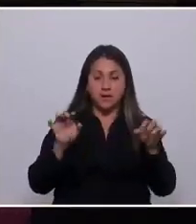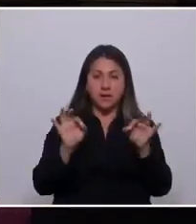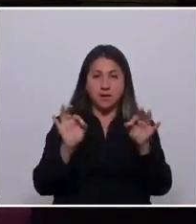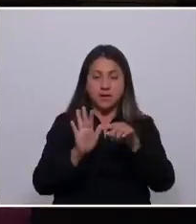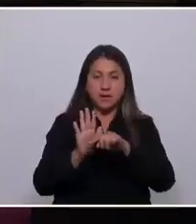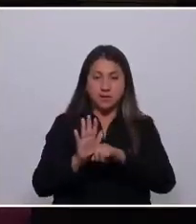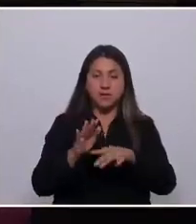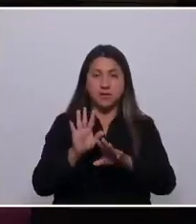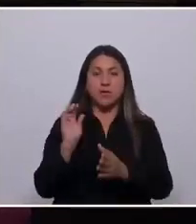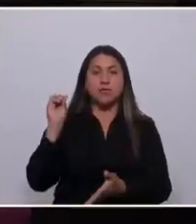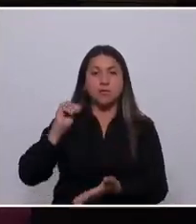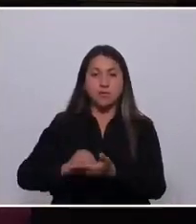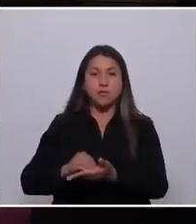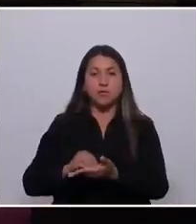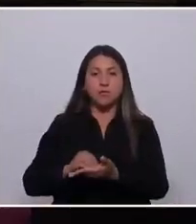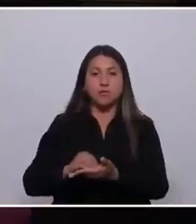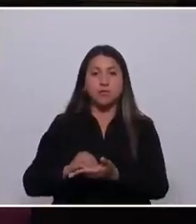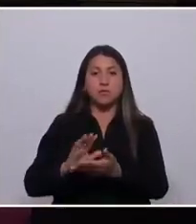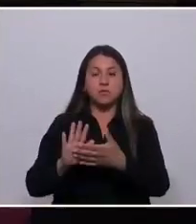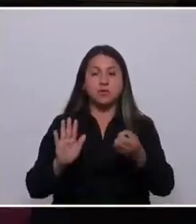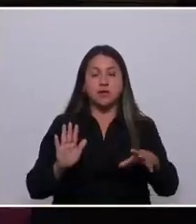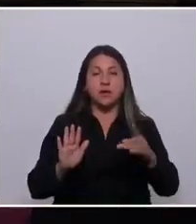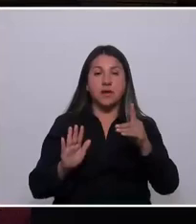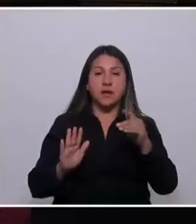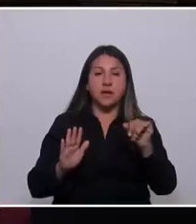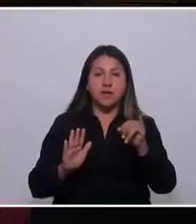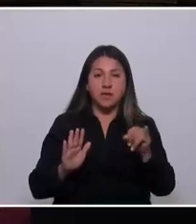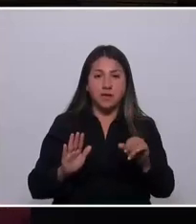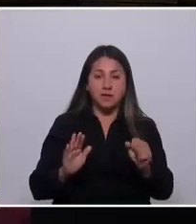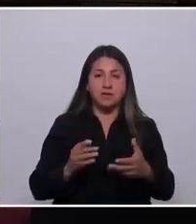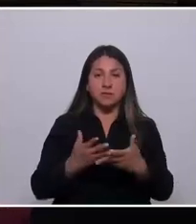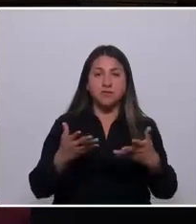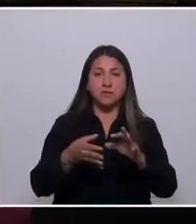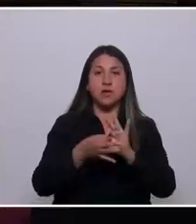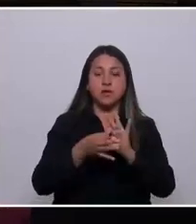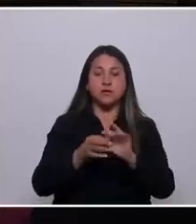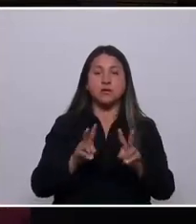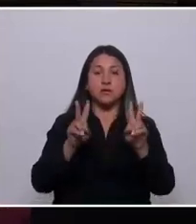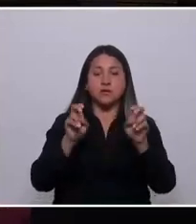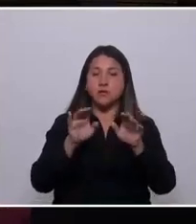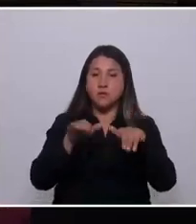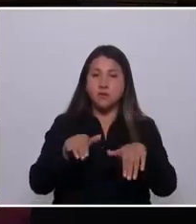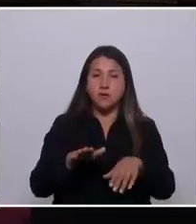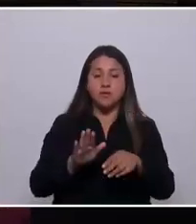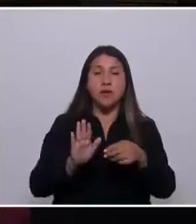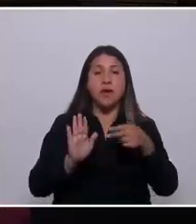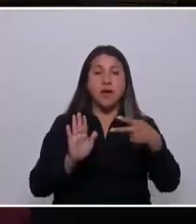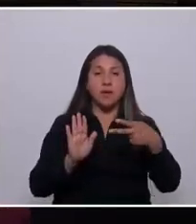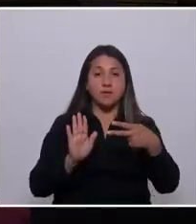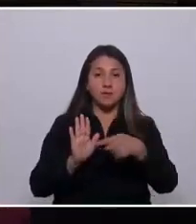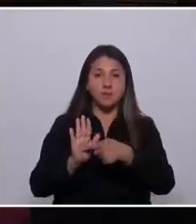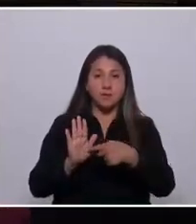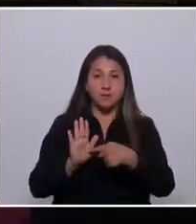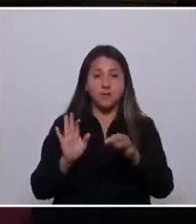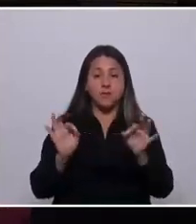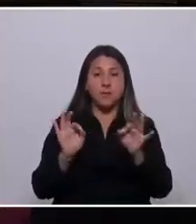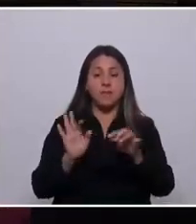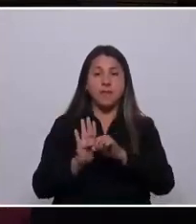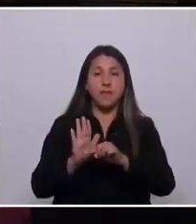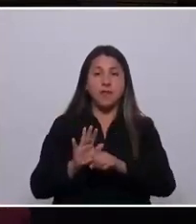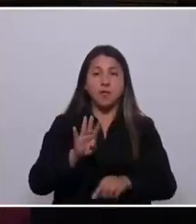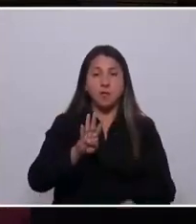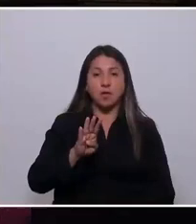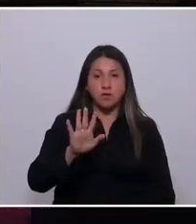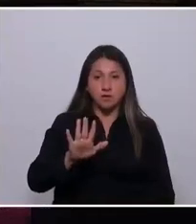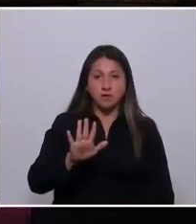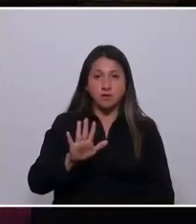Queda registrado el retiro, señor Daza. Muchas gracias. Respecto de la misma letra H, está la indicación número